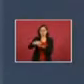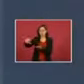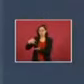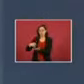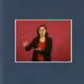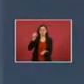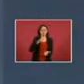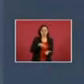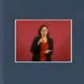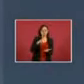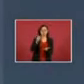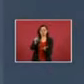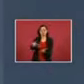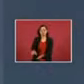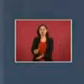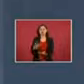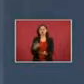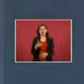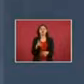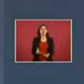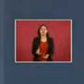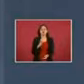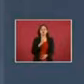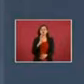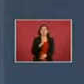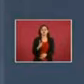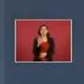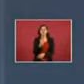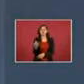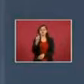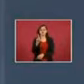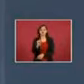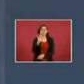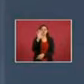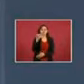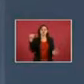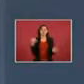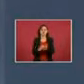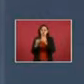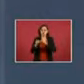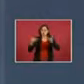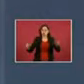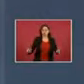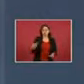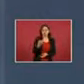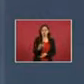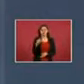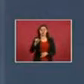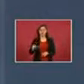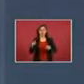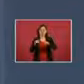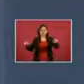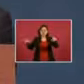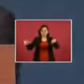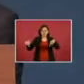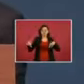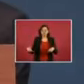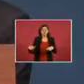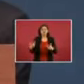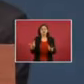aplica en 575 mil hectáreas y ha permitido